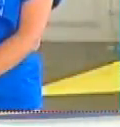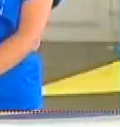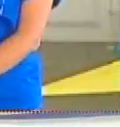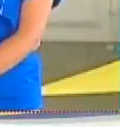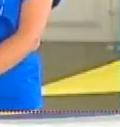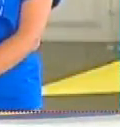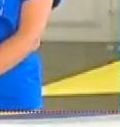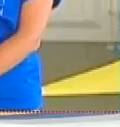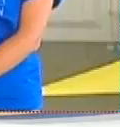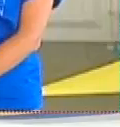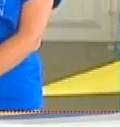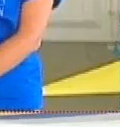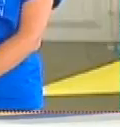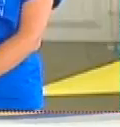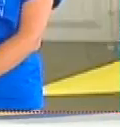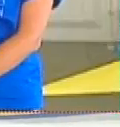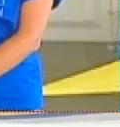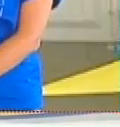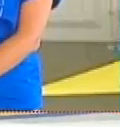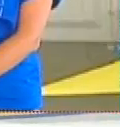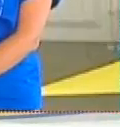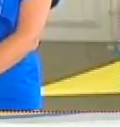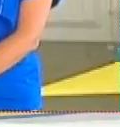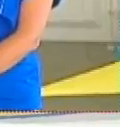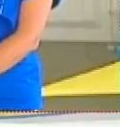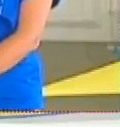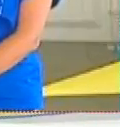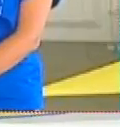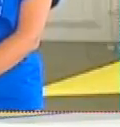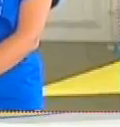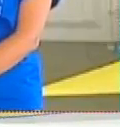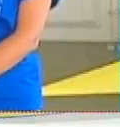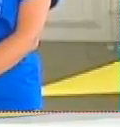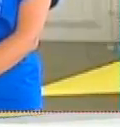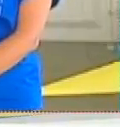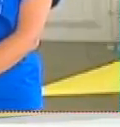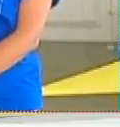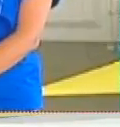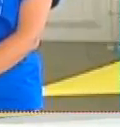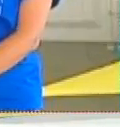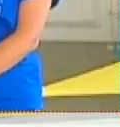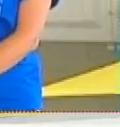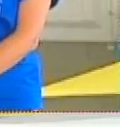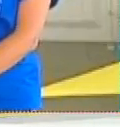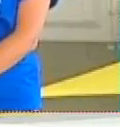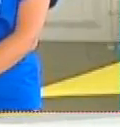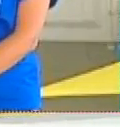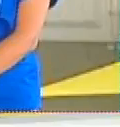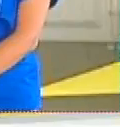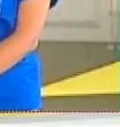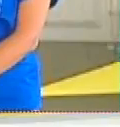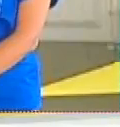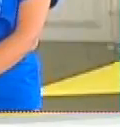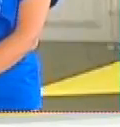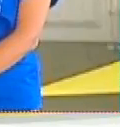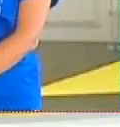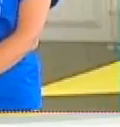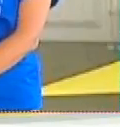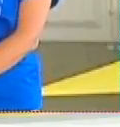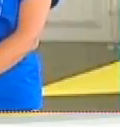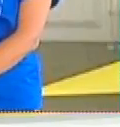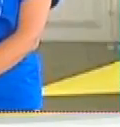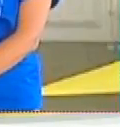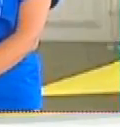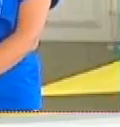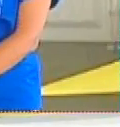oficial para las personas con discapacidad auditiva. ¿Esto por qué? Se preguntarán. Queremos eliminar las barreras de comunicación que